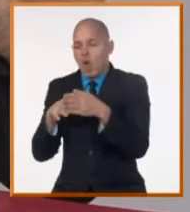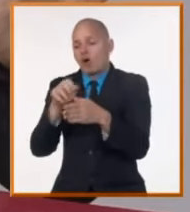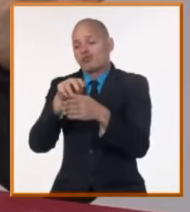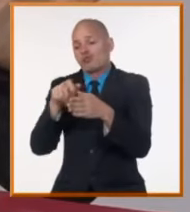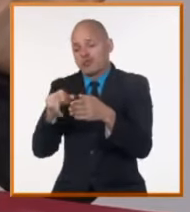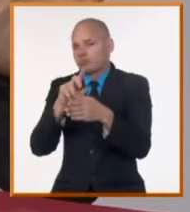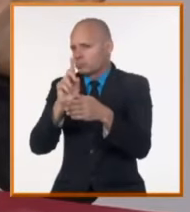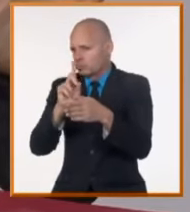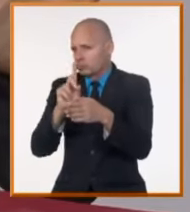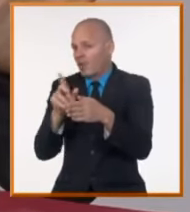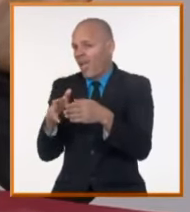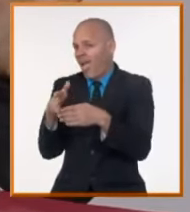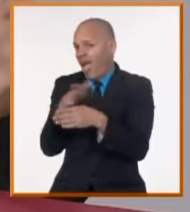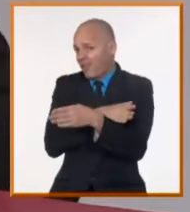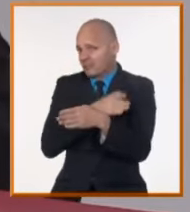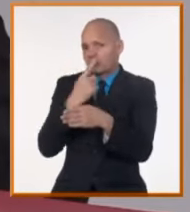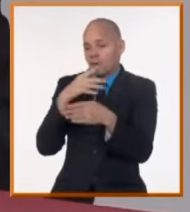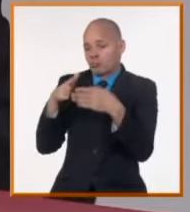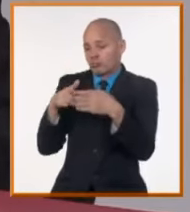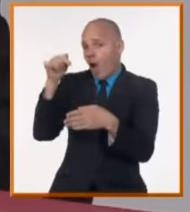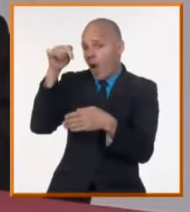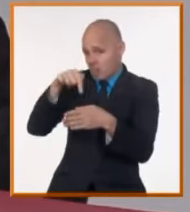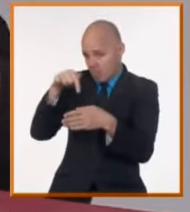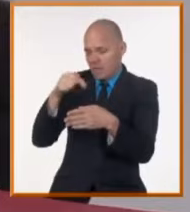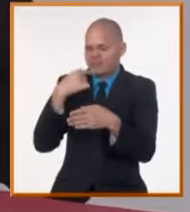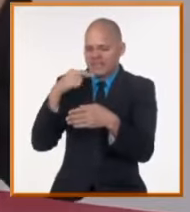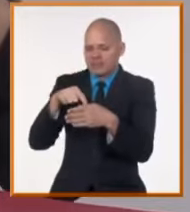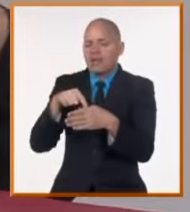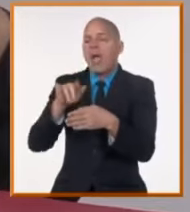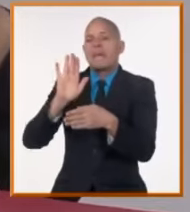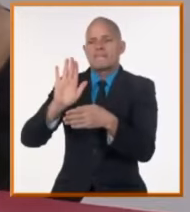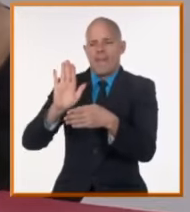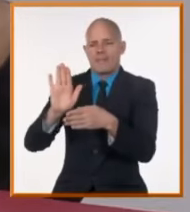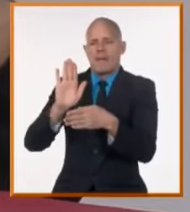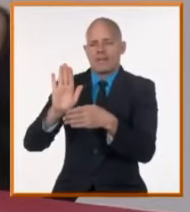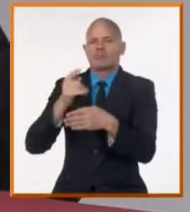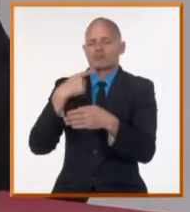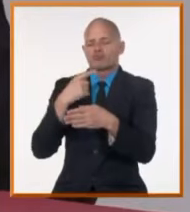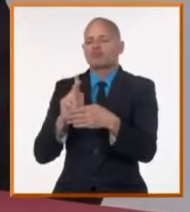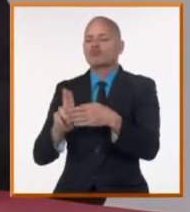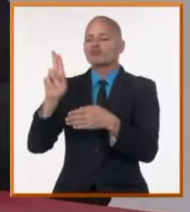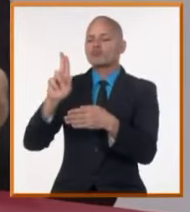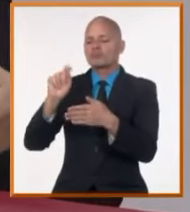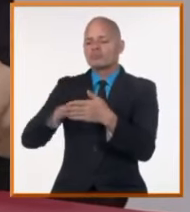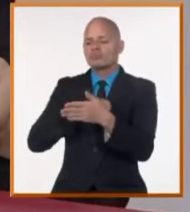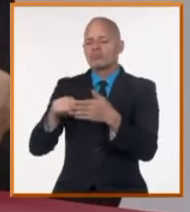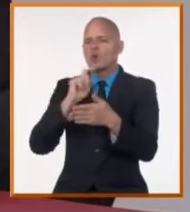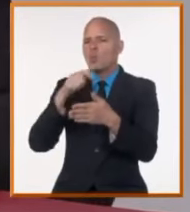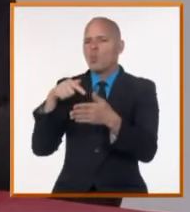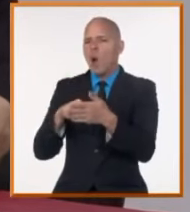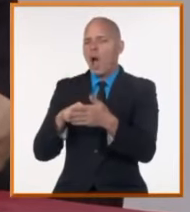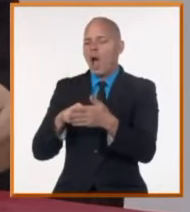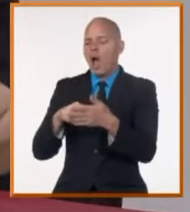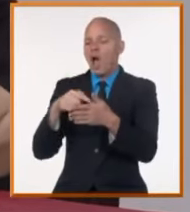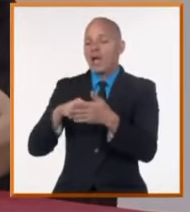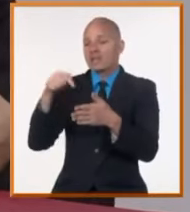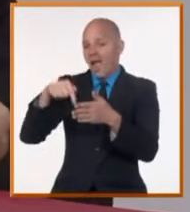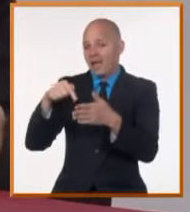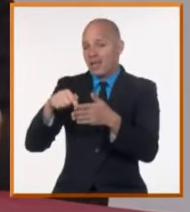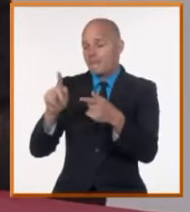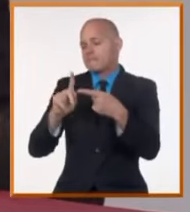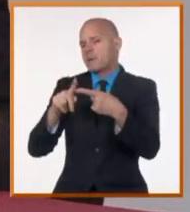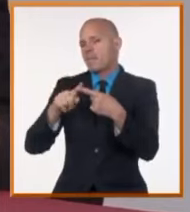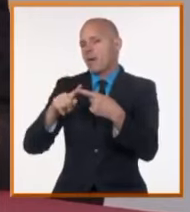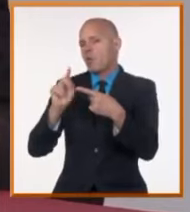dos puntos esenciales. Uno era el autogobierno, y con ello el primer ladrillo de